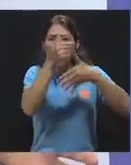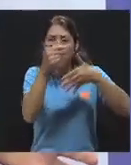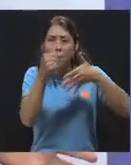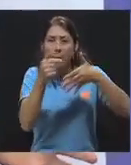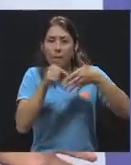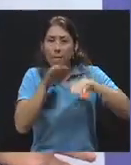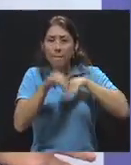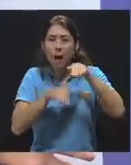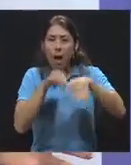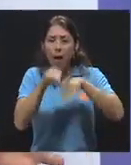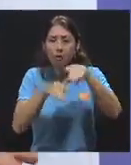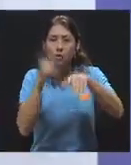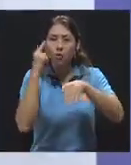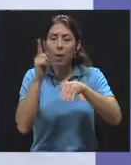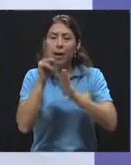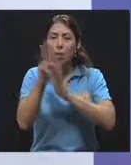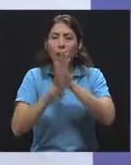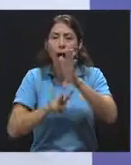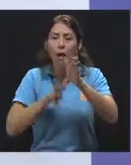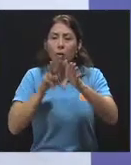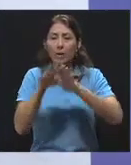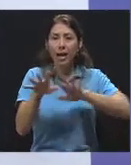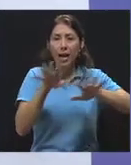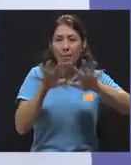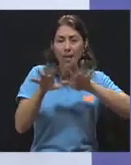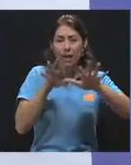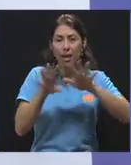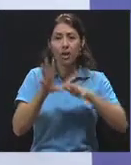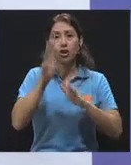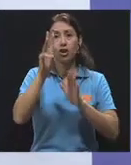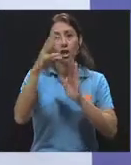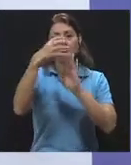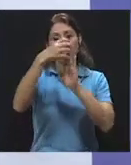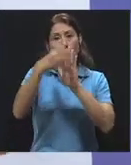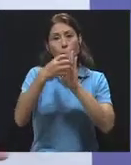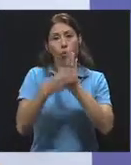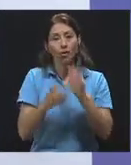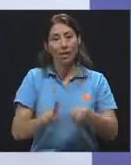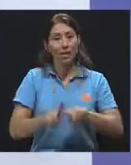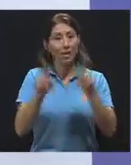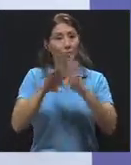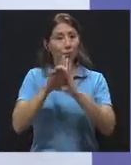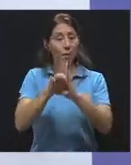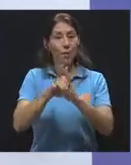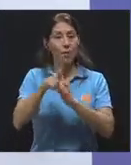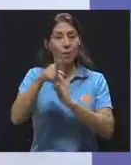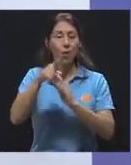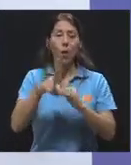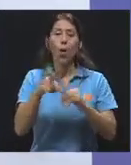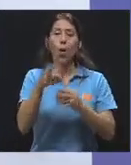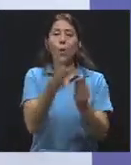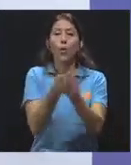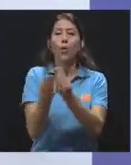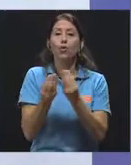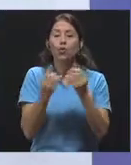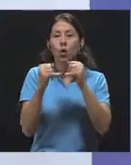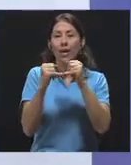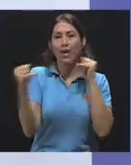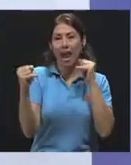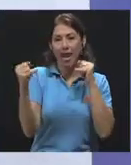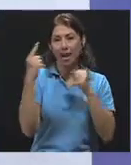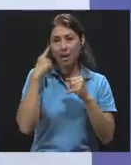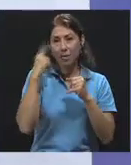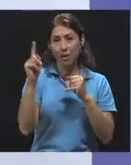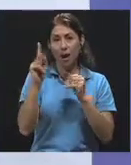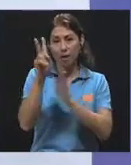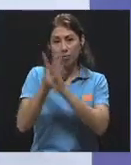de un largometraje animado, que se dan 6 módulos distintos. Los módulos son como producción lineal para largometrajes animados,